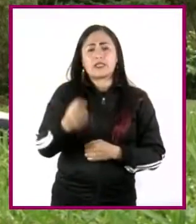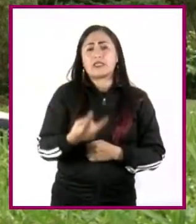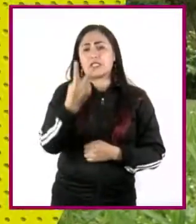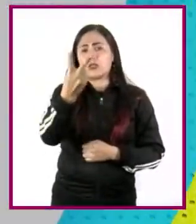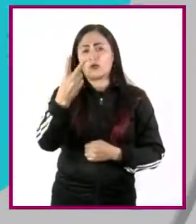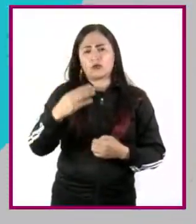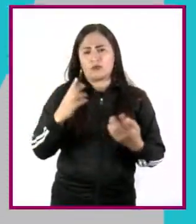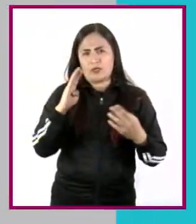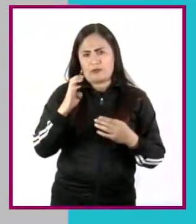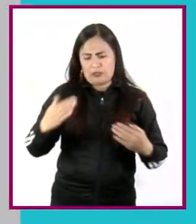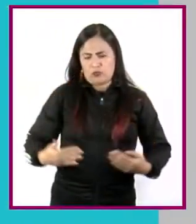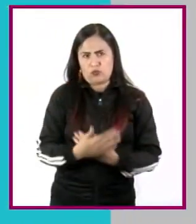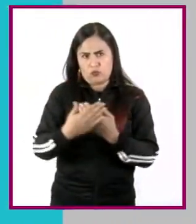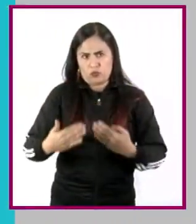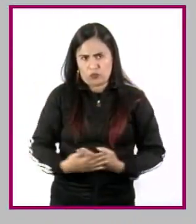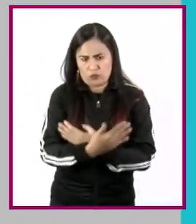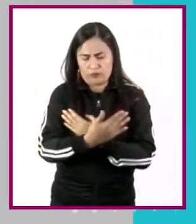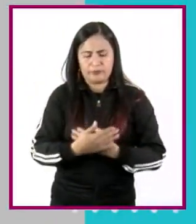nacimientos.